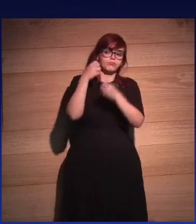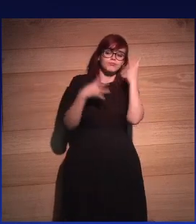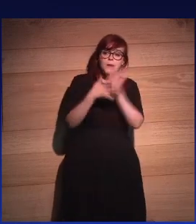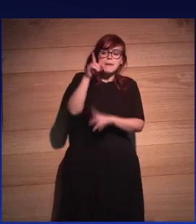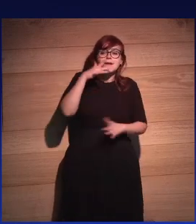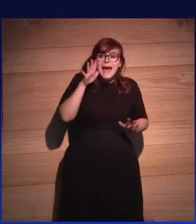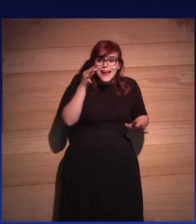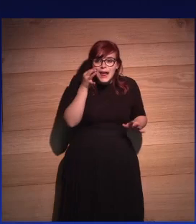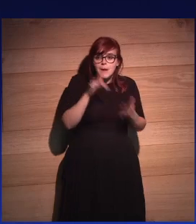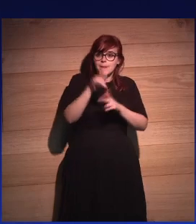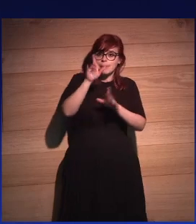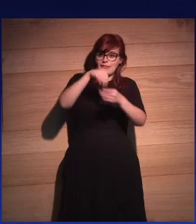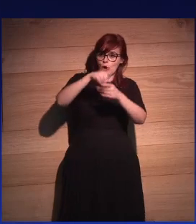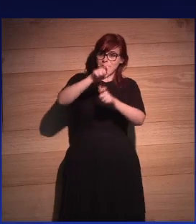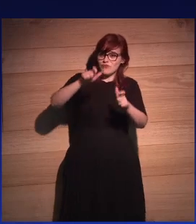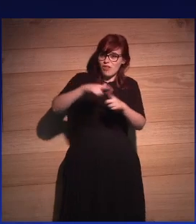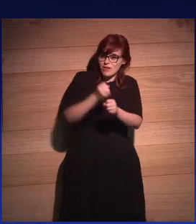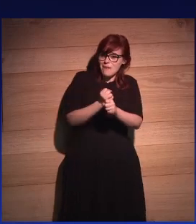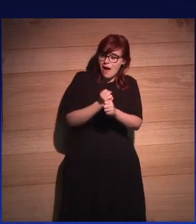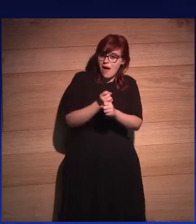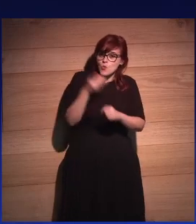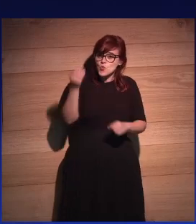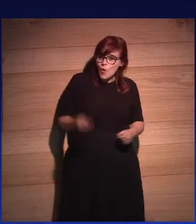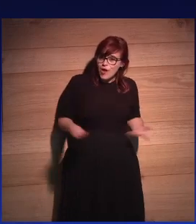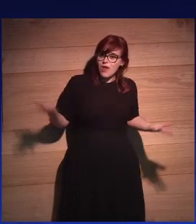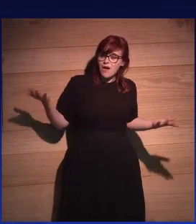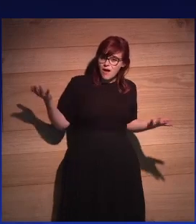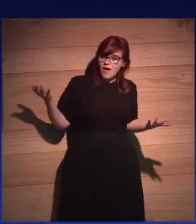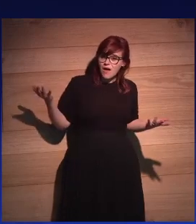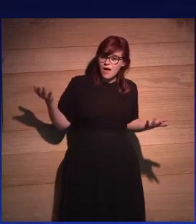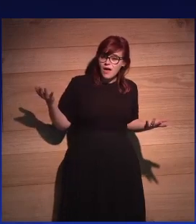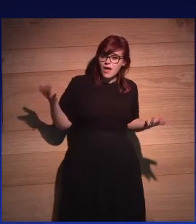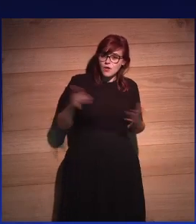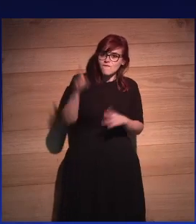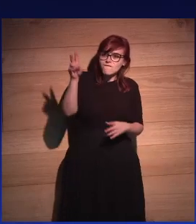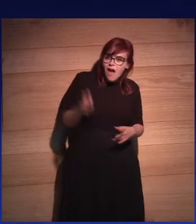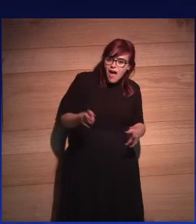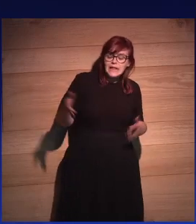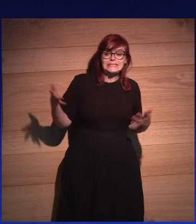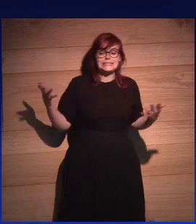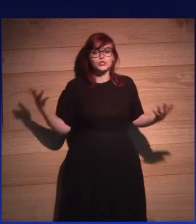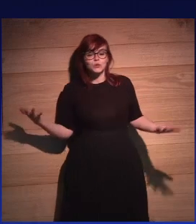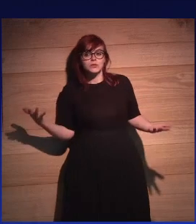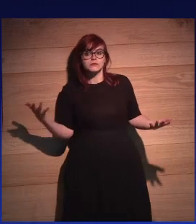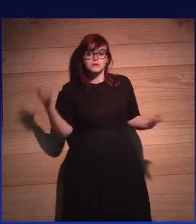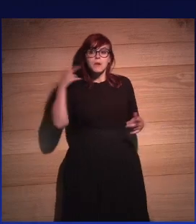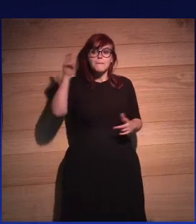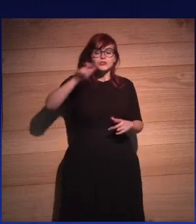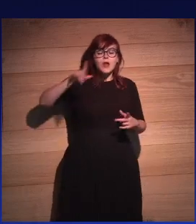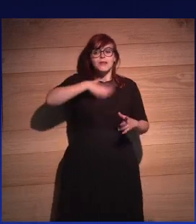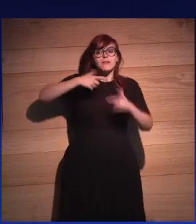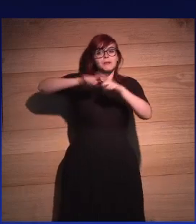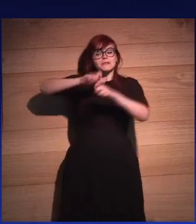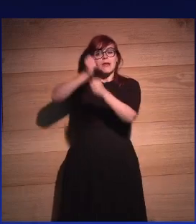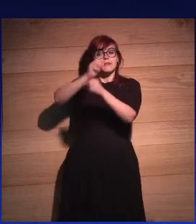Son personas, están hechas de personas, y muchas de las personas que hay en las empresas son personas muy, muy, muy válidas y muy buenas, y que quieren cambiar el mundo tanto